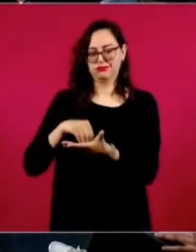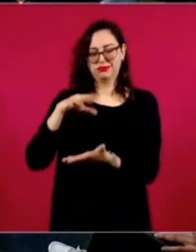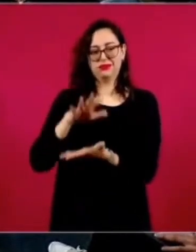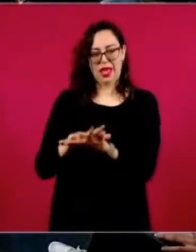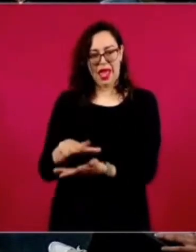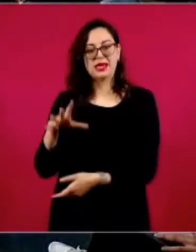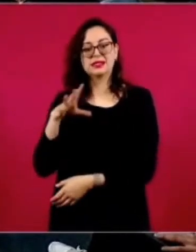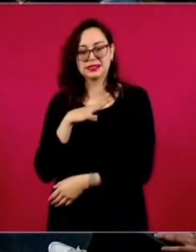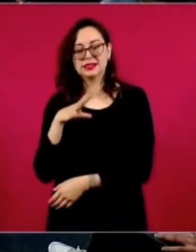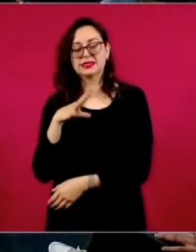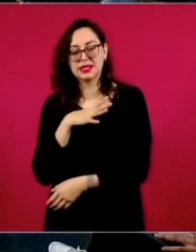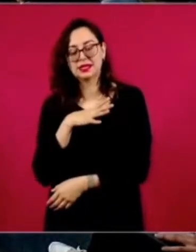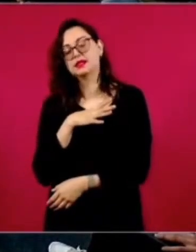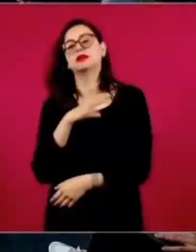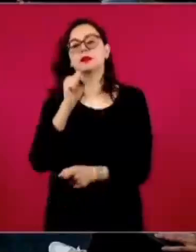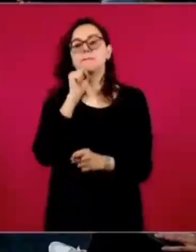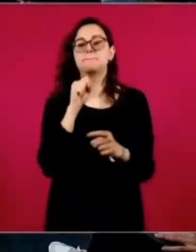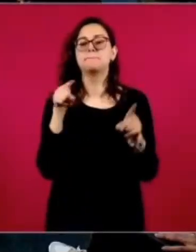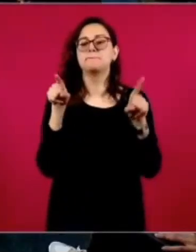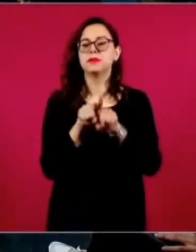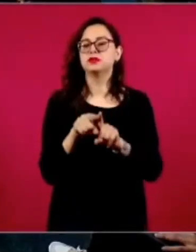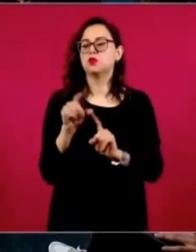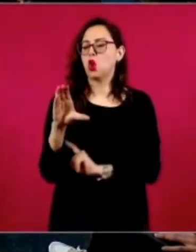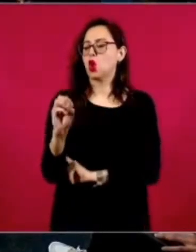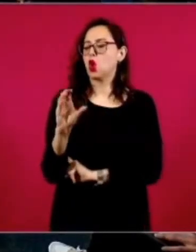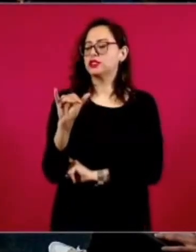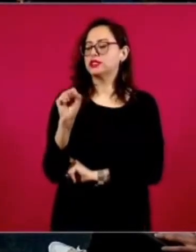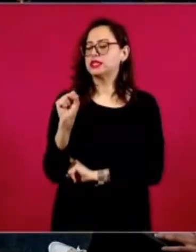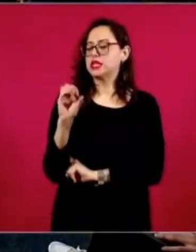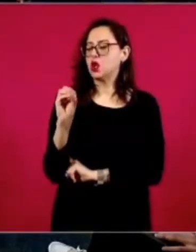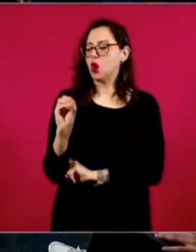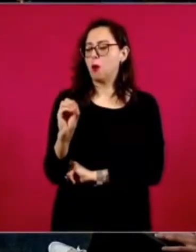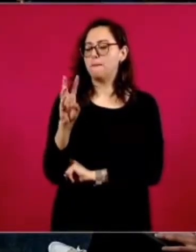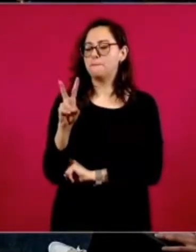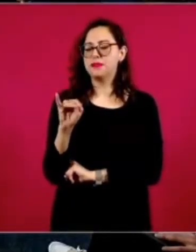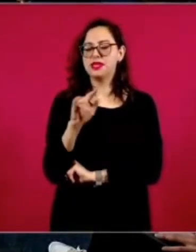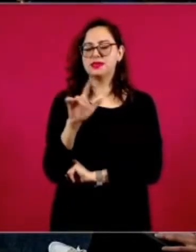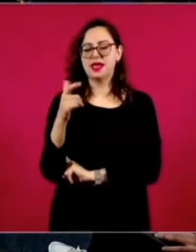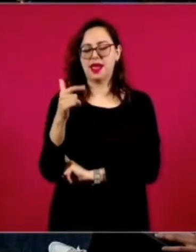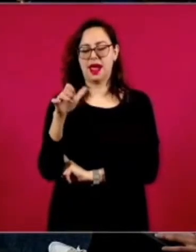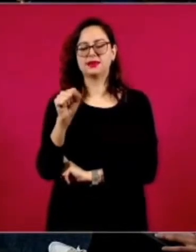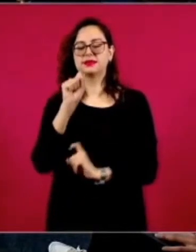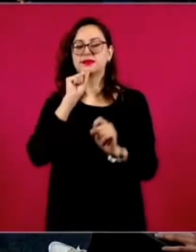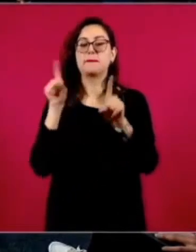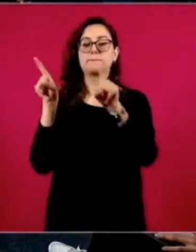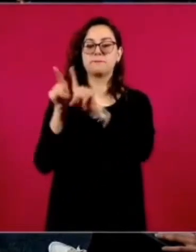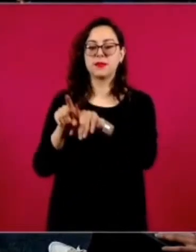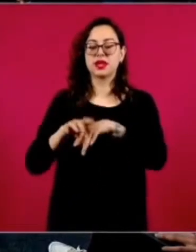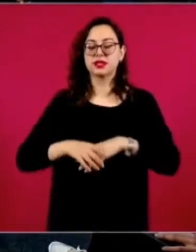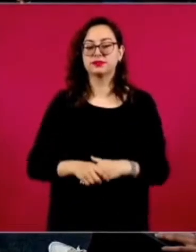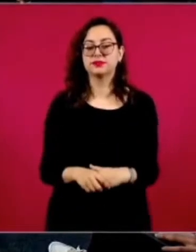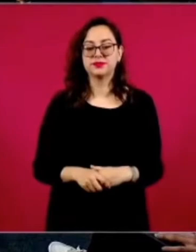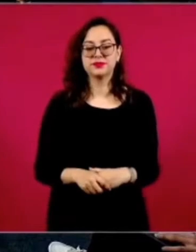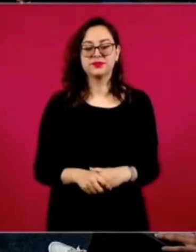Y también don Daniel José Villegas tiene algo de eso. Le dice Porfirio, mira,